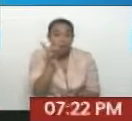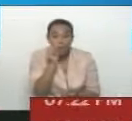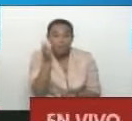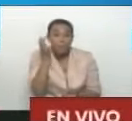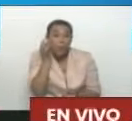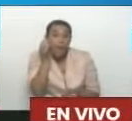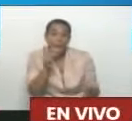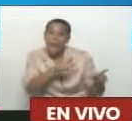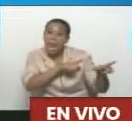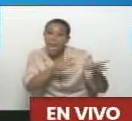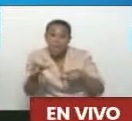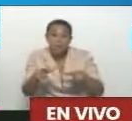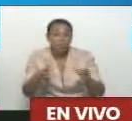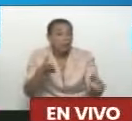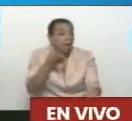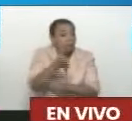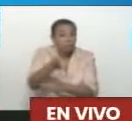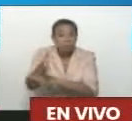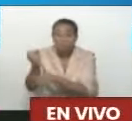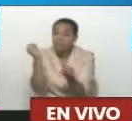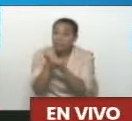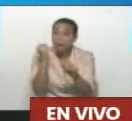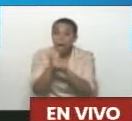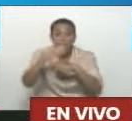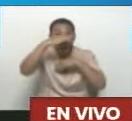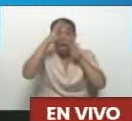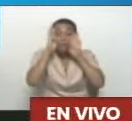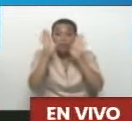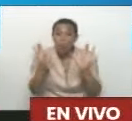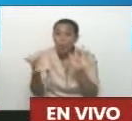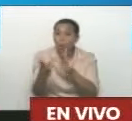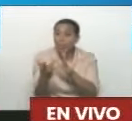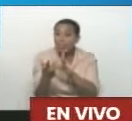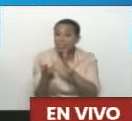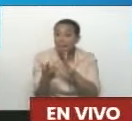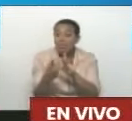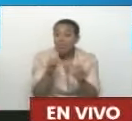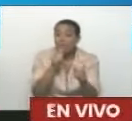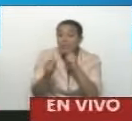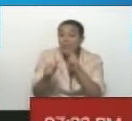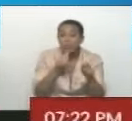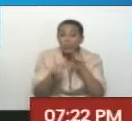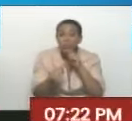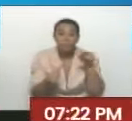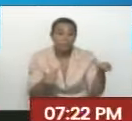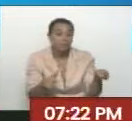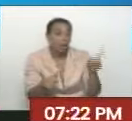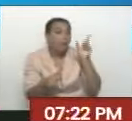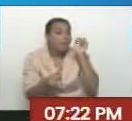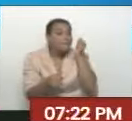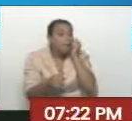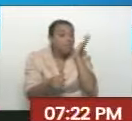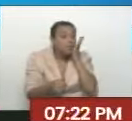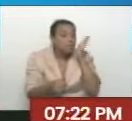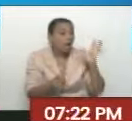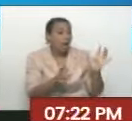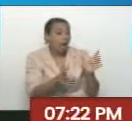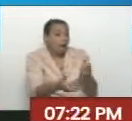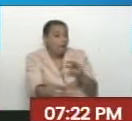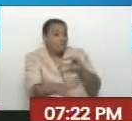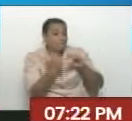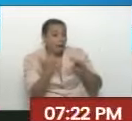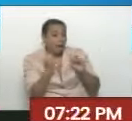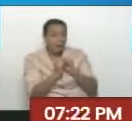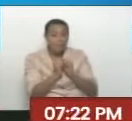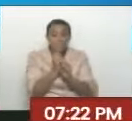que ya tienen que estar instalados allá para tener la conexión directa, reportándome. Por ejemplo, ayer le hice Santaella, la